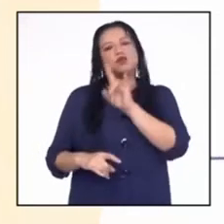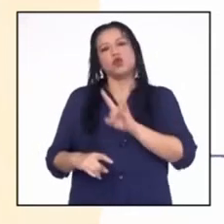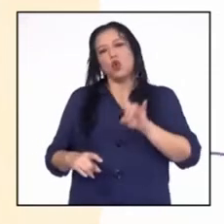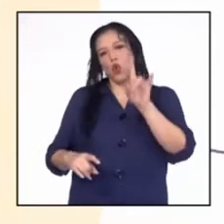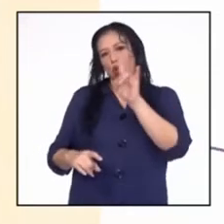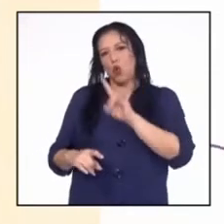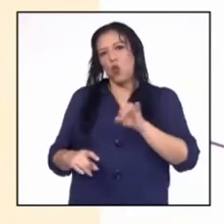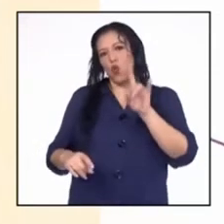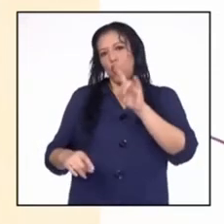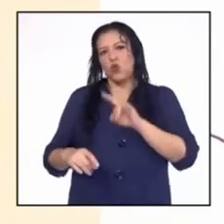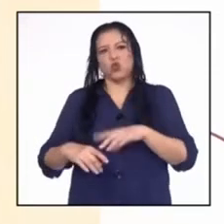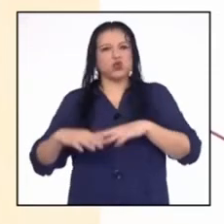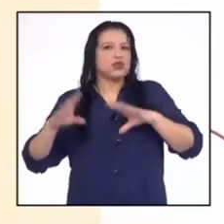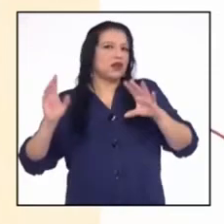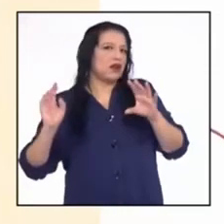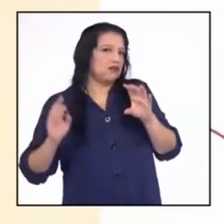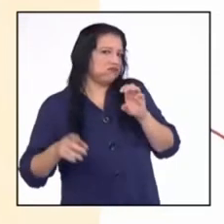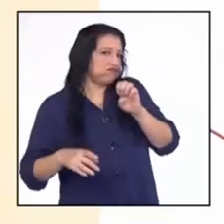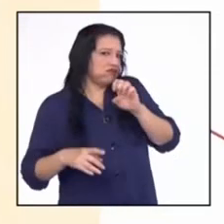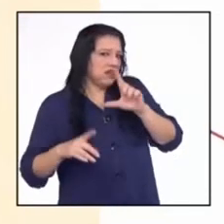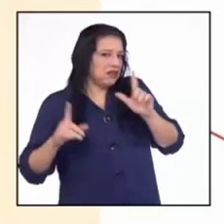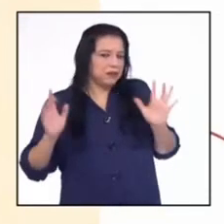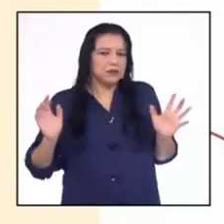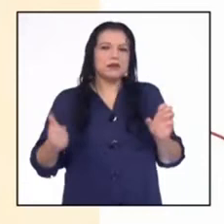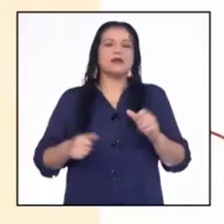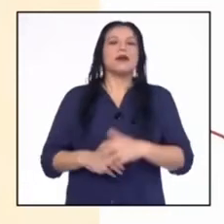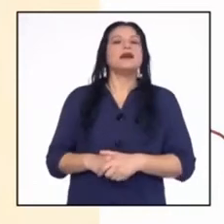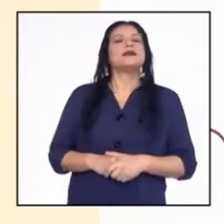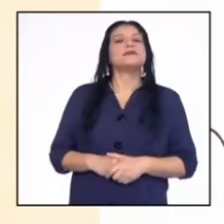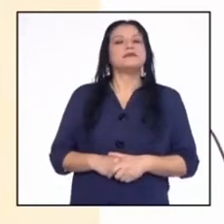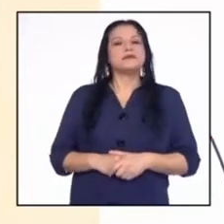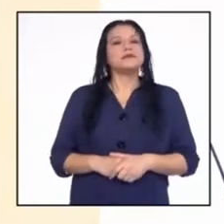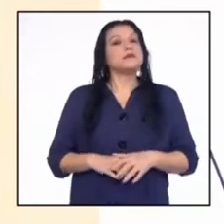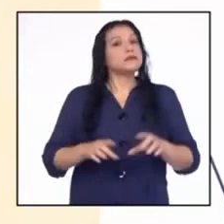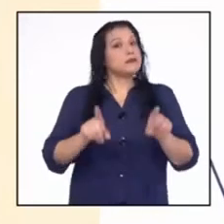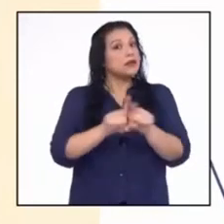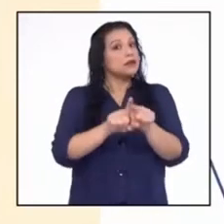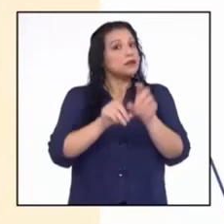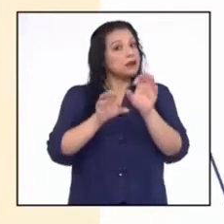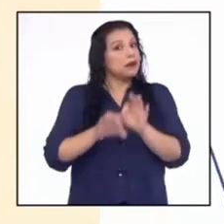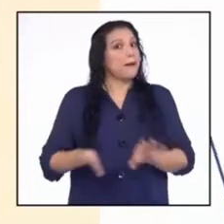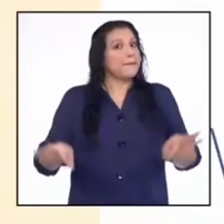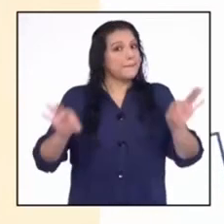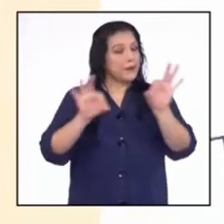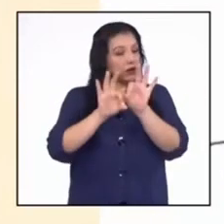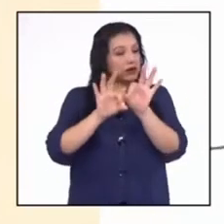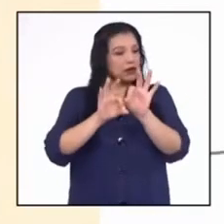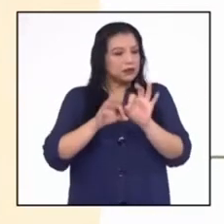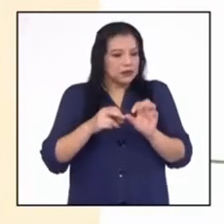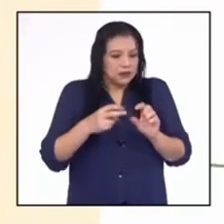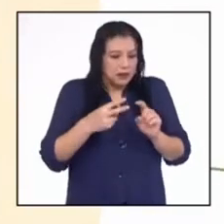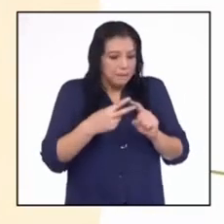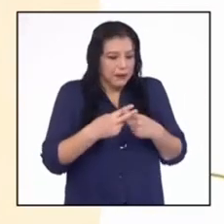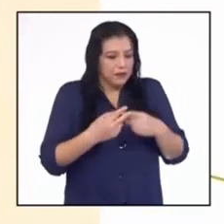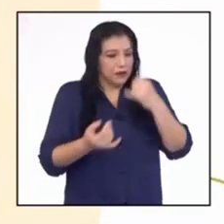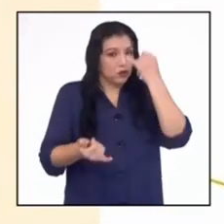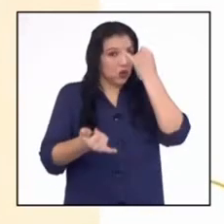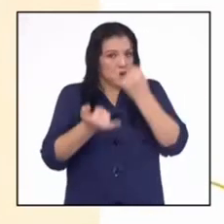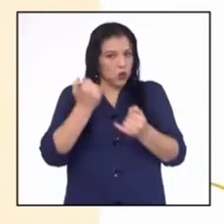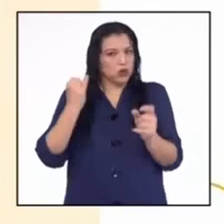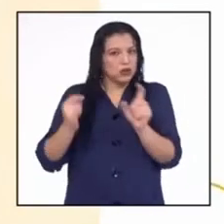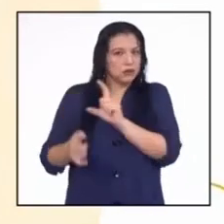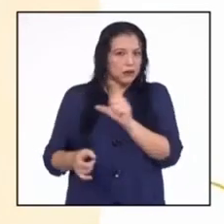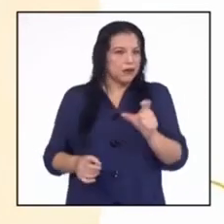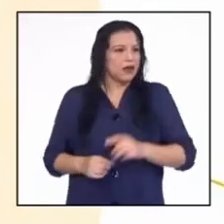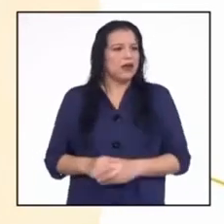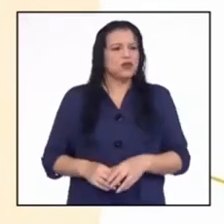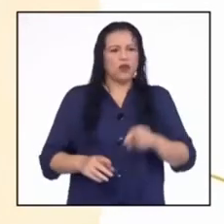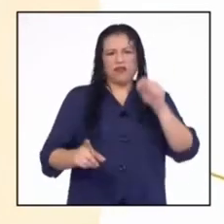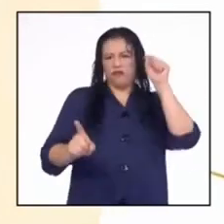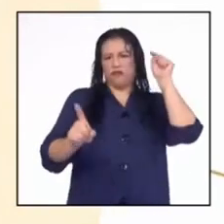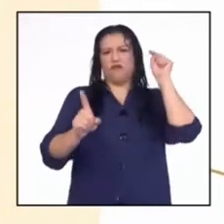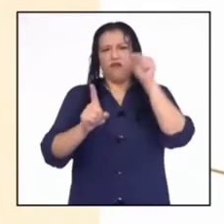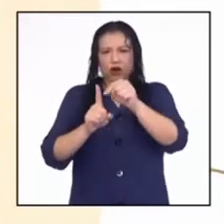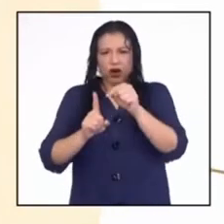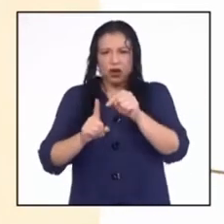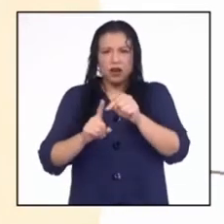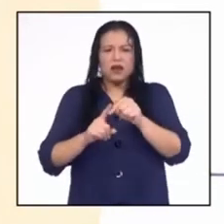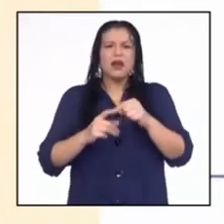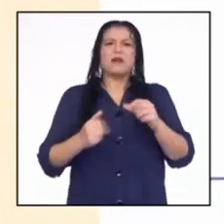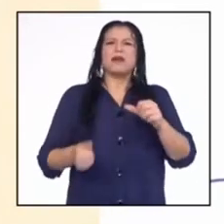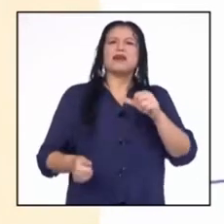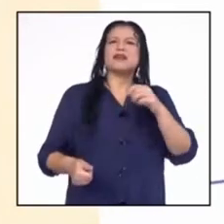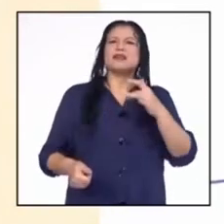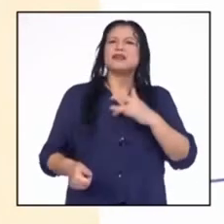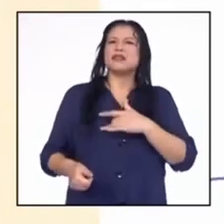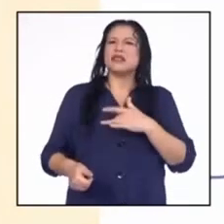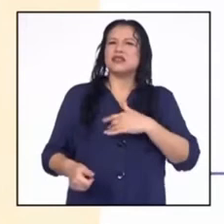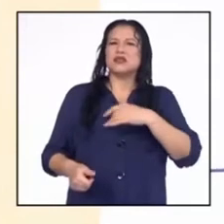una elipsis. Y también algo bien importante, Empiezas tu último párrafo de manera directa, pero siento que falta